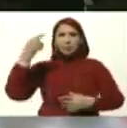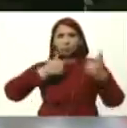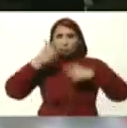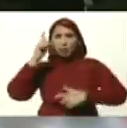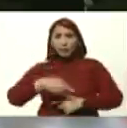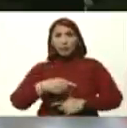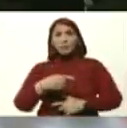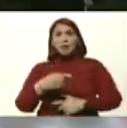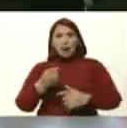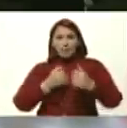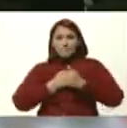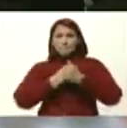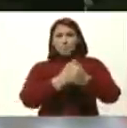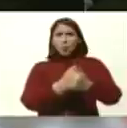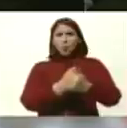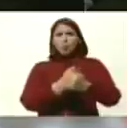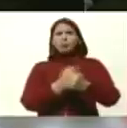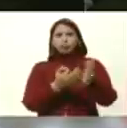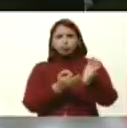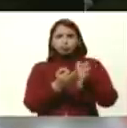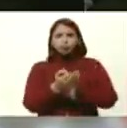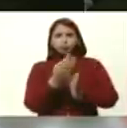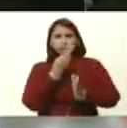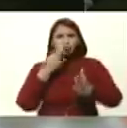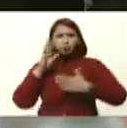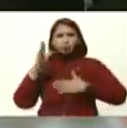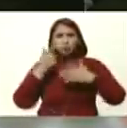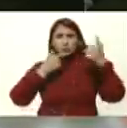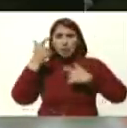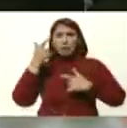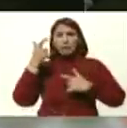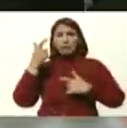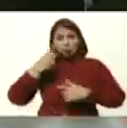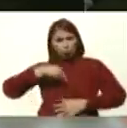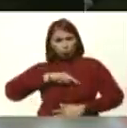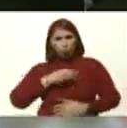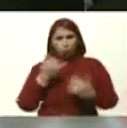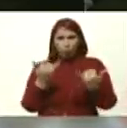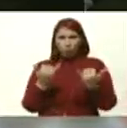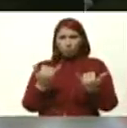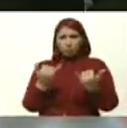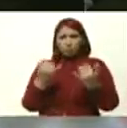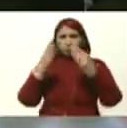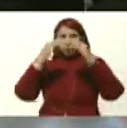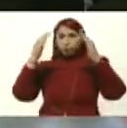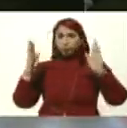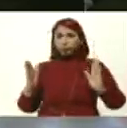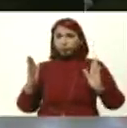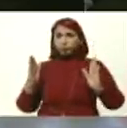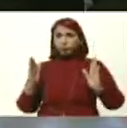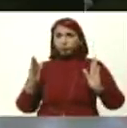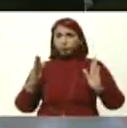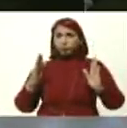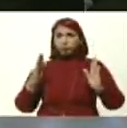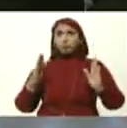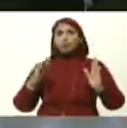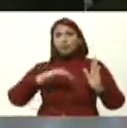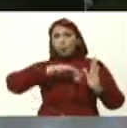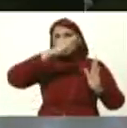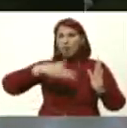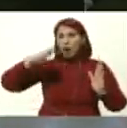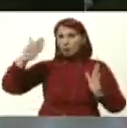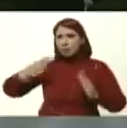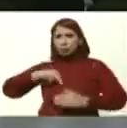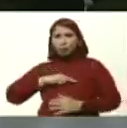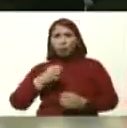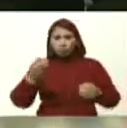hemos cumplido con Chávez. Por eso estamos en este cuartel de la montaña. Hemos venido a recibir